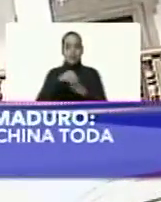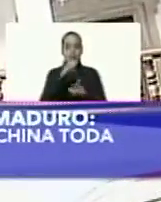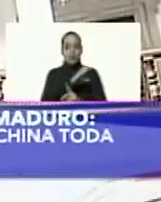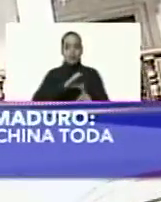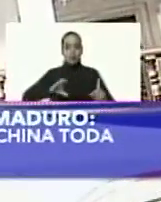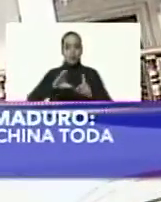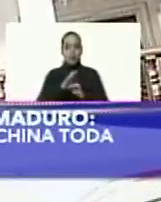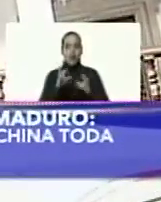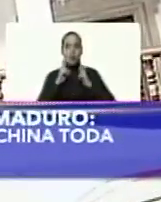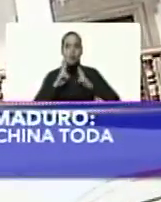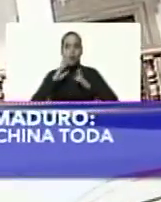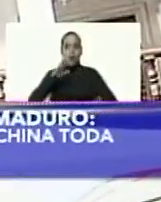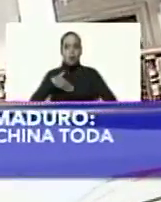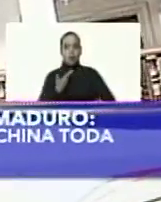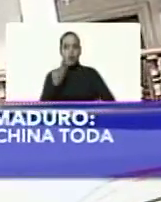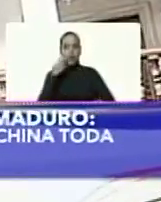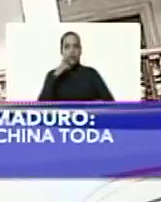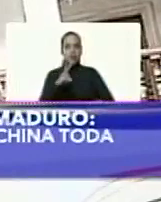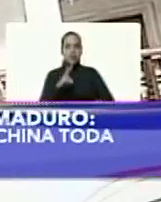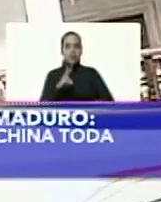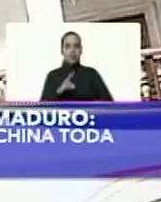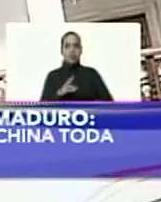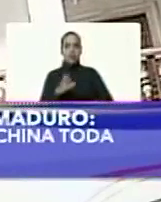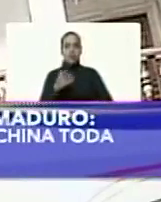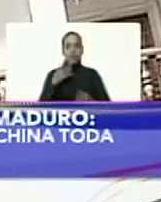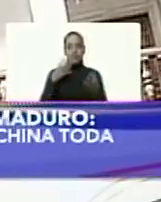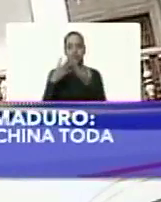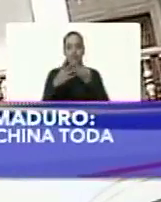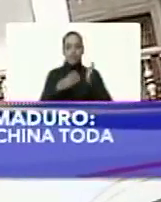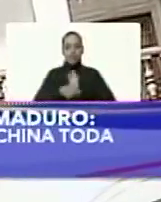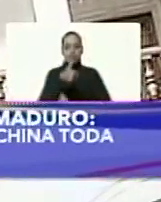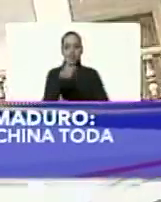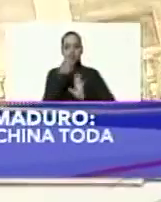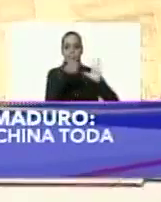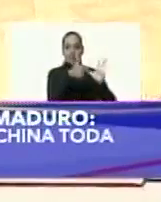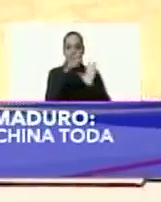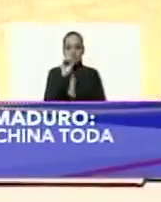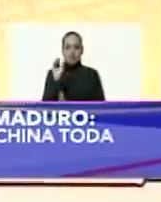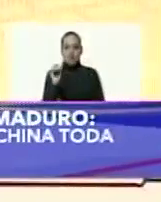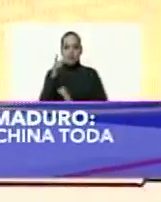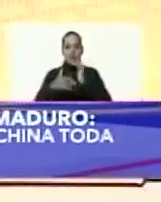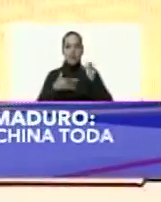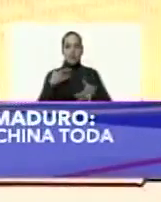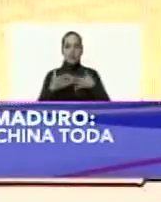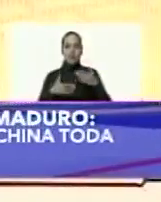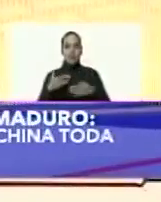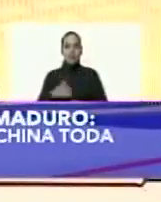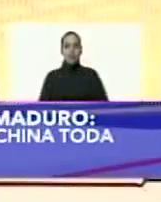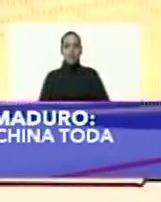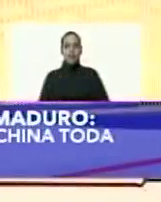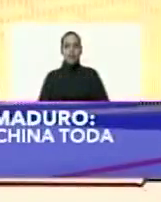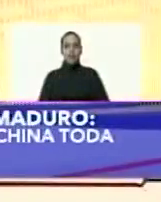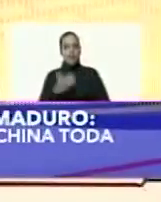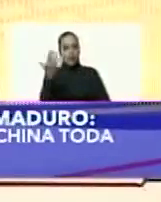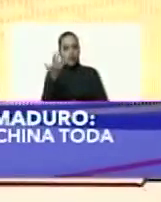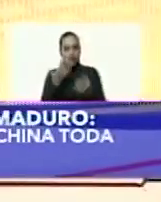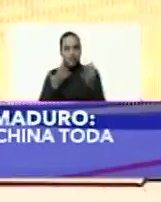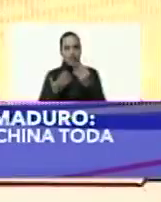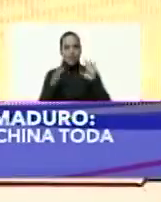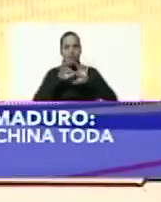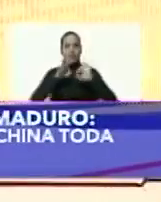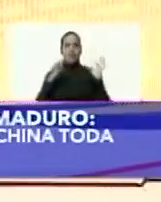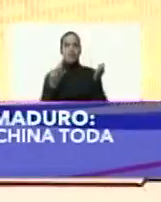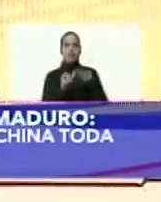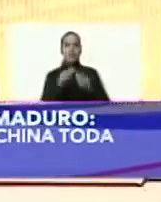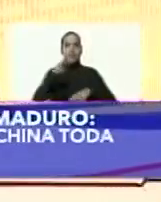haber. Filben tiene más de 600 actividades. Vengan con su familia, vengan con los